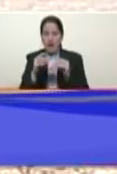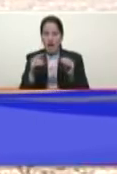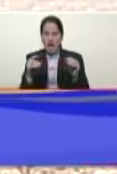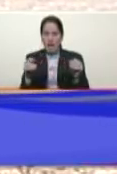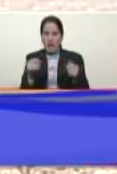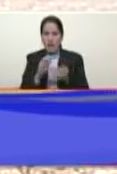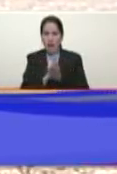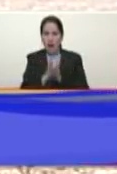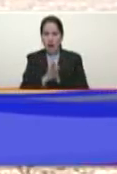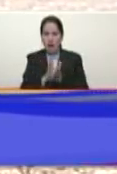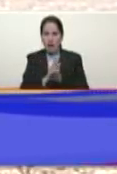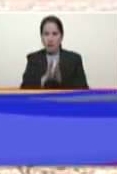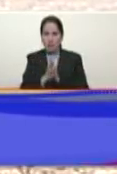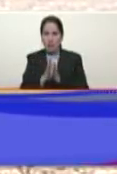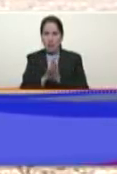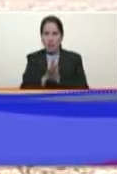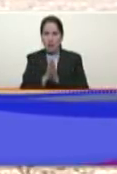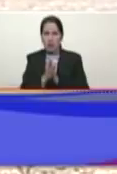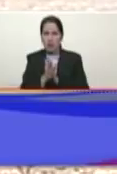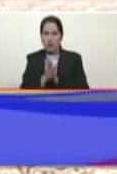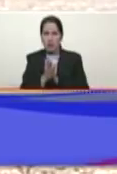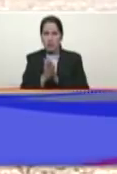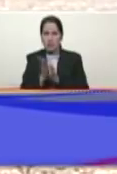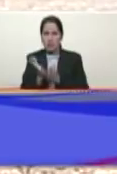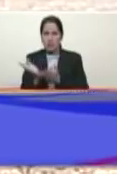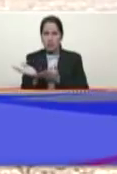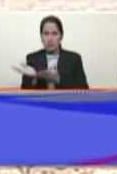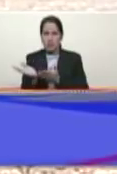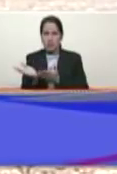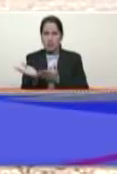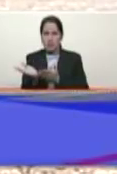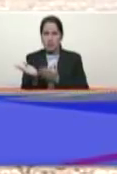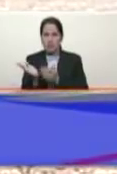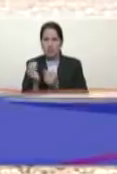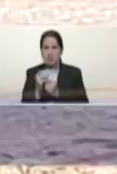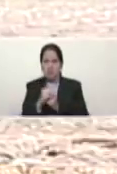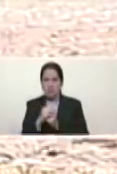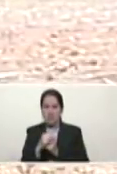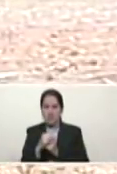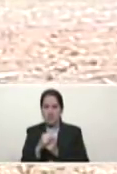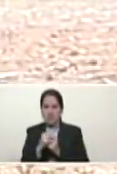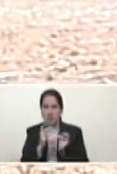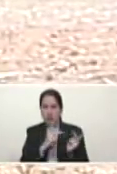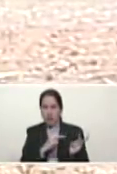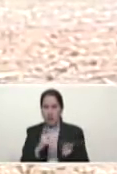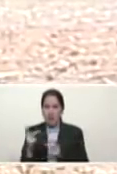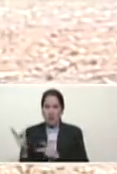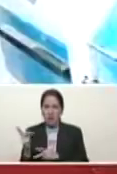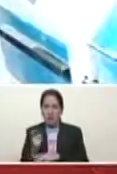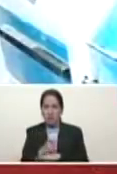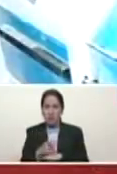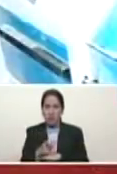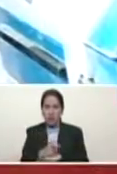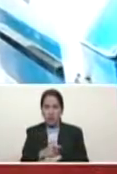precocida Chaguarama, produciendo, trabajando para los CLAP. Adelante, compañero gobernador.